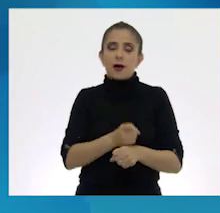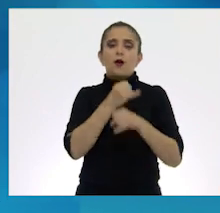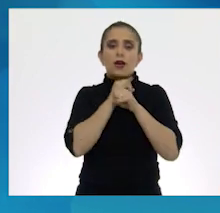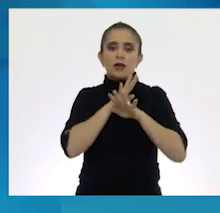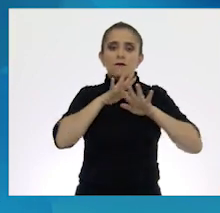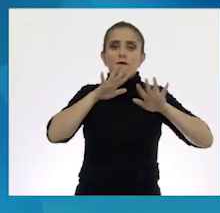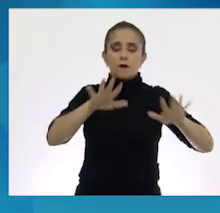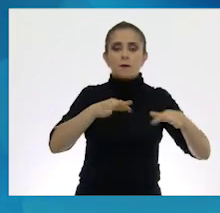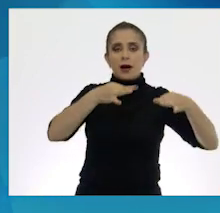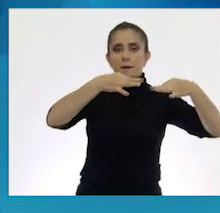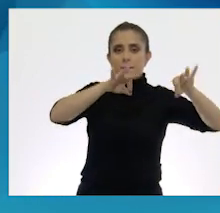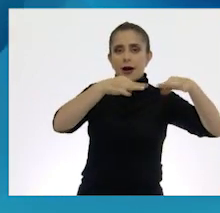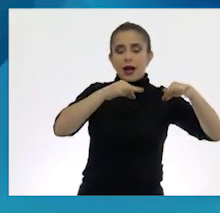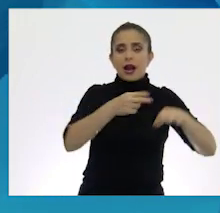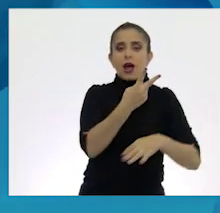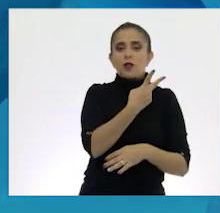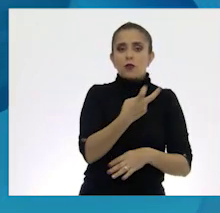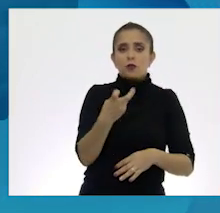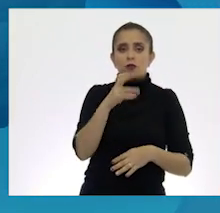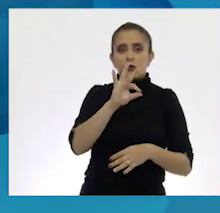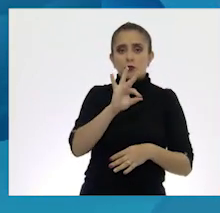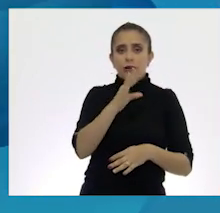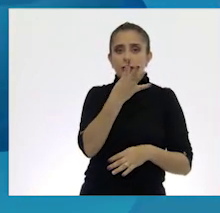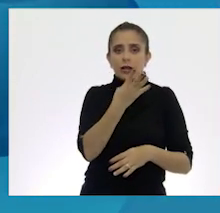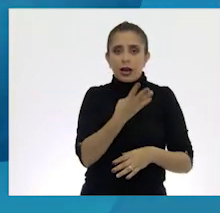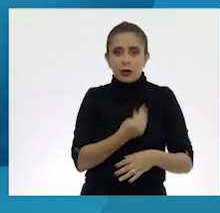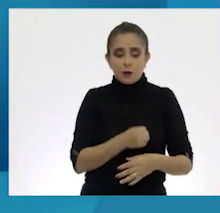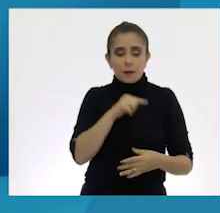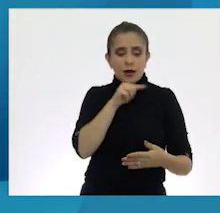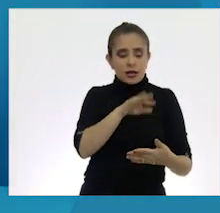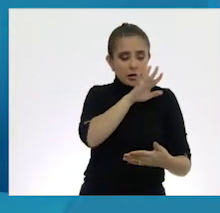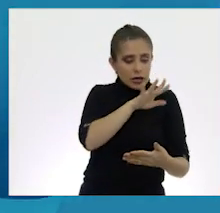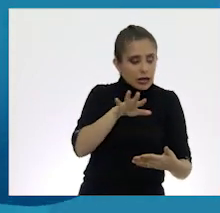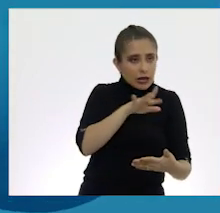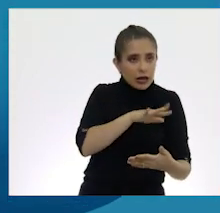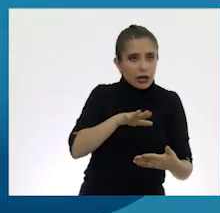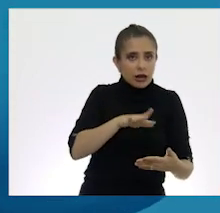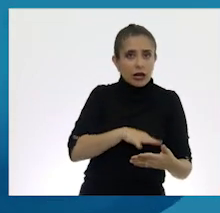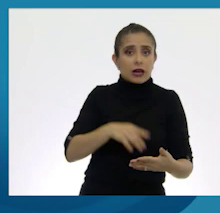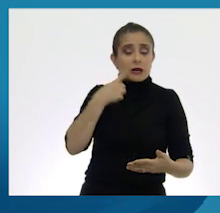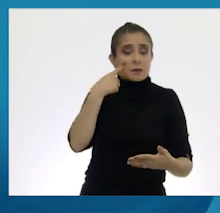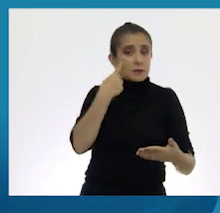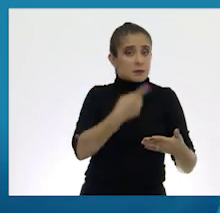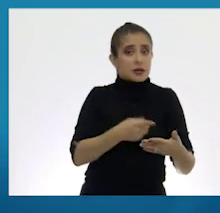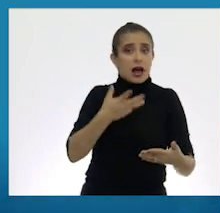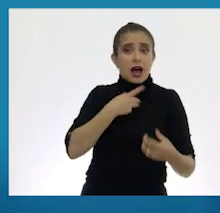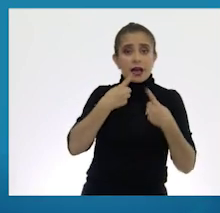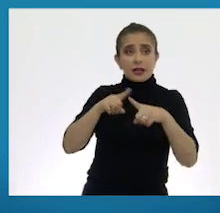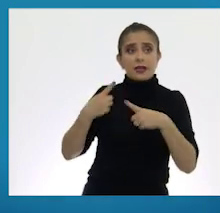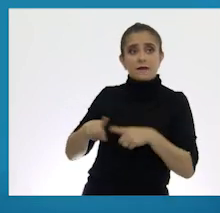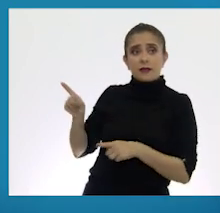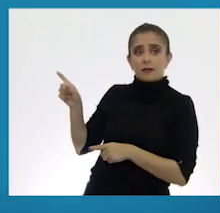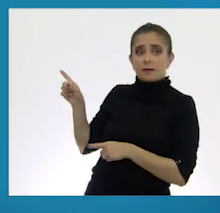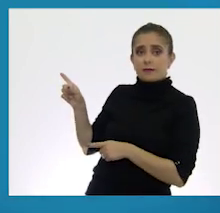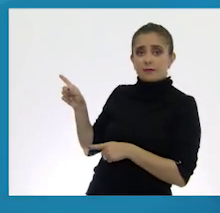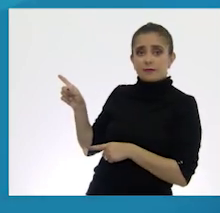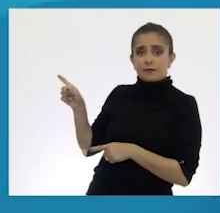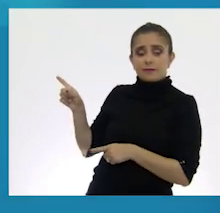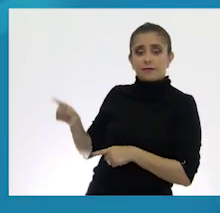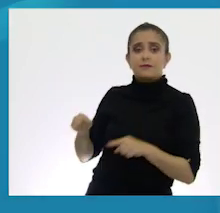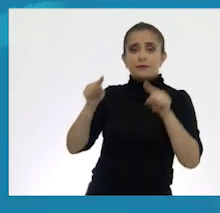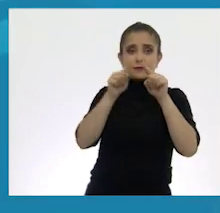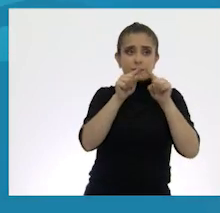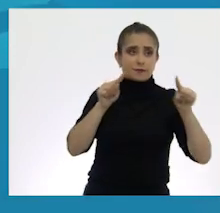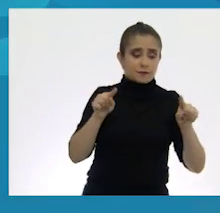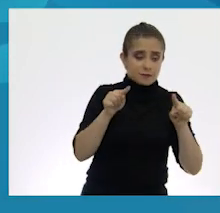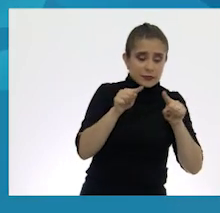la página 249. Ahí tenemos los diferentes triángulos que hemos manejado en